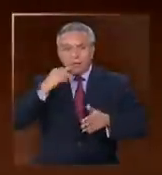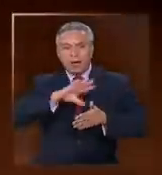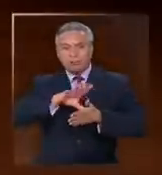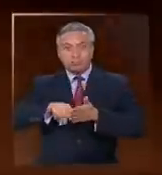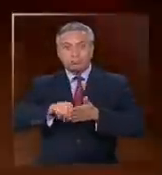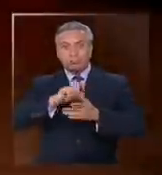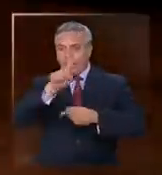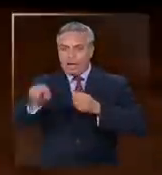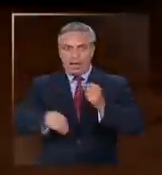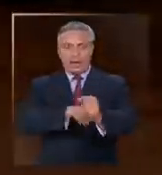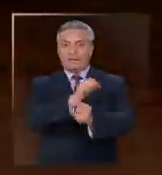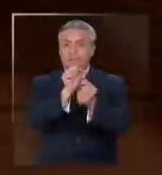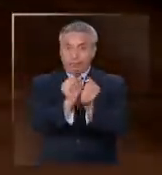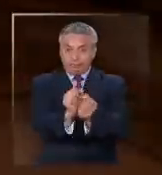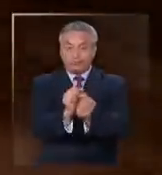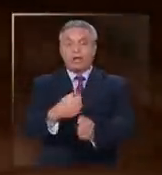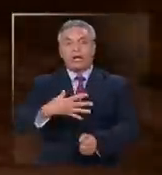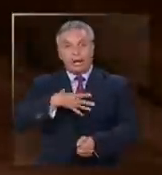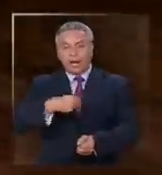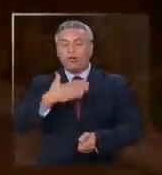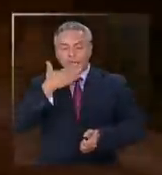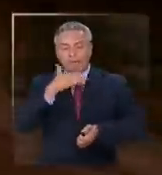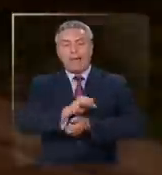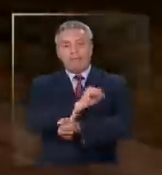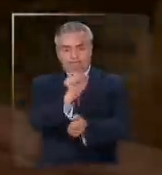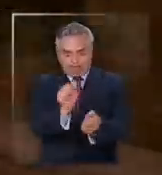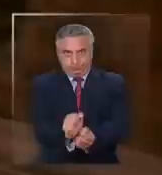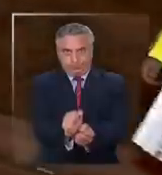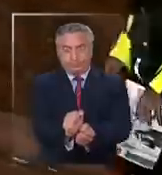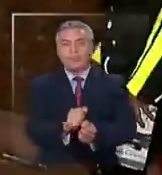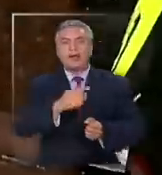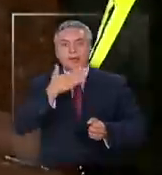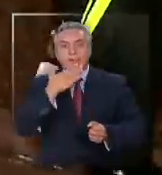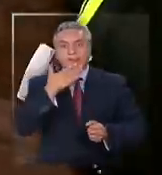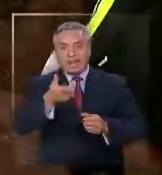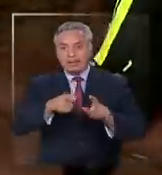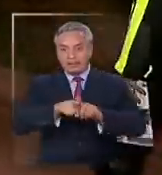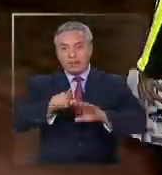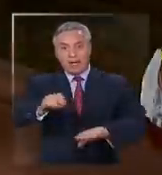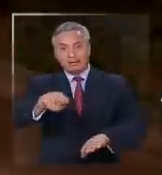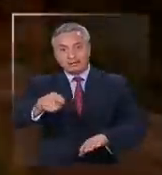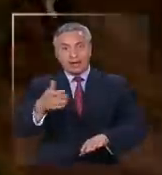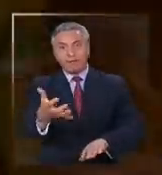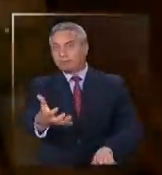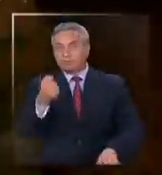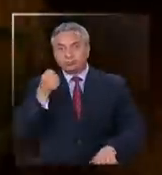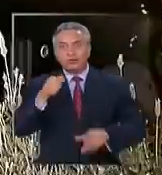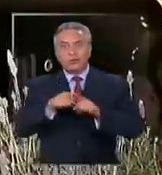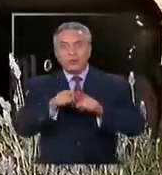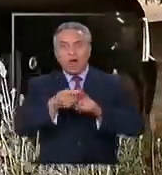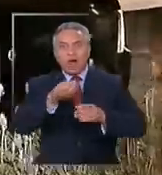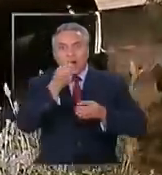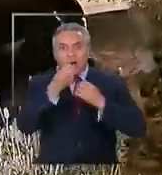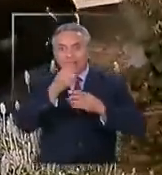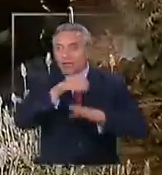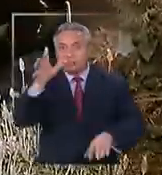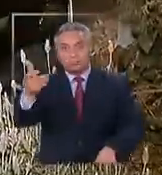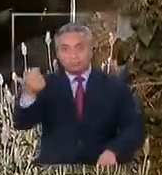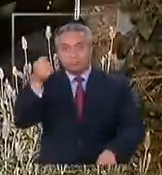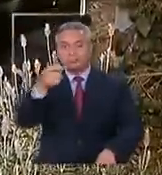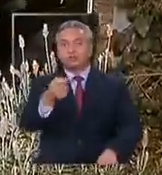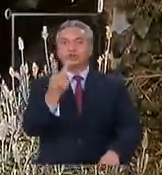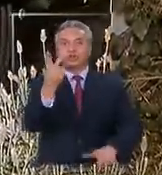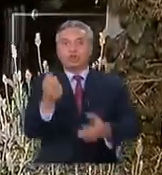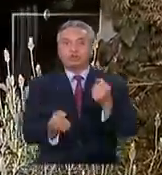La maniataron a su hijo también. Posteriormente sacaron unas llaves que se encontraban en el comedor y luego huyeron con